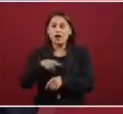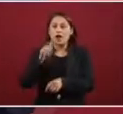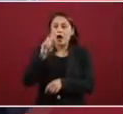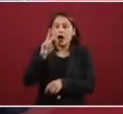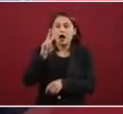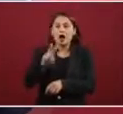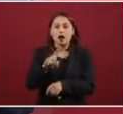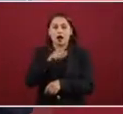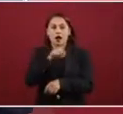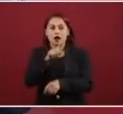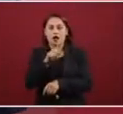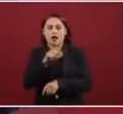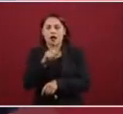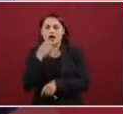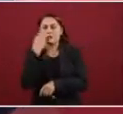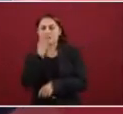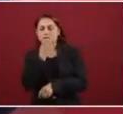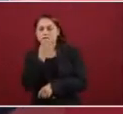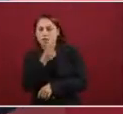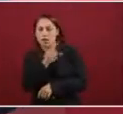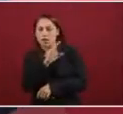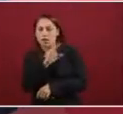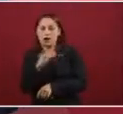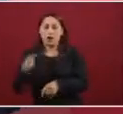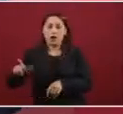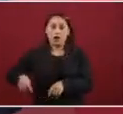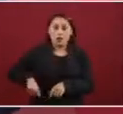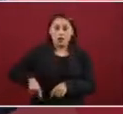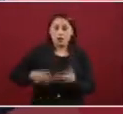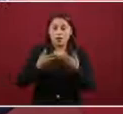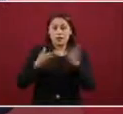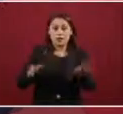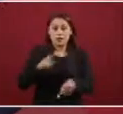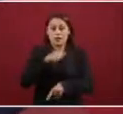Pero ya, cambio. Sonó la campana